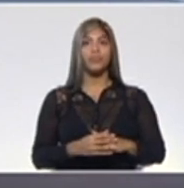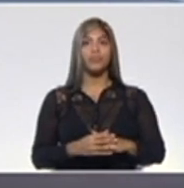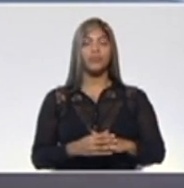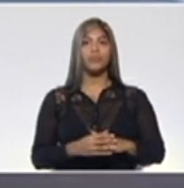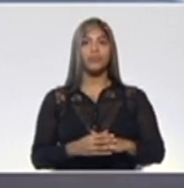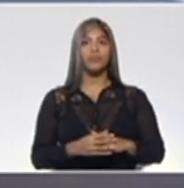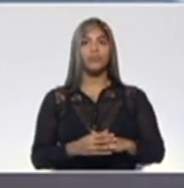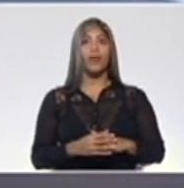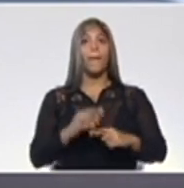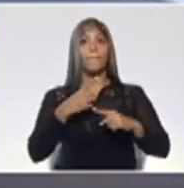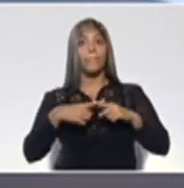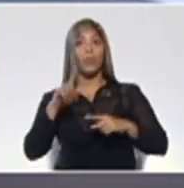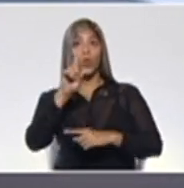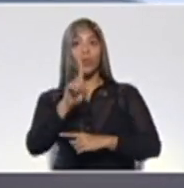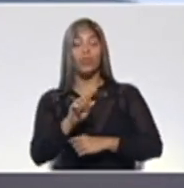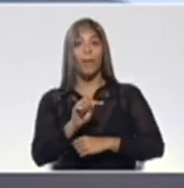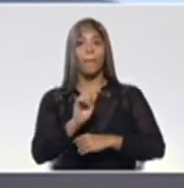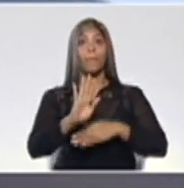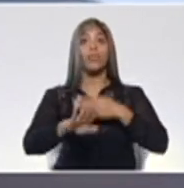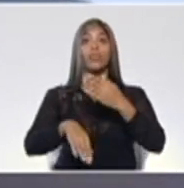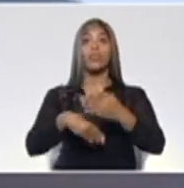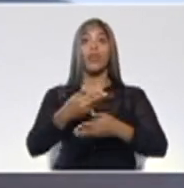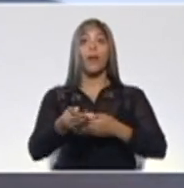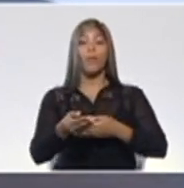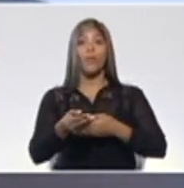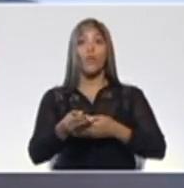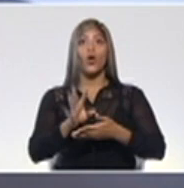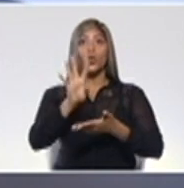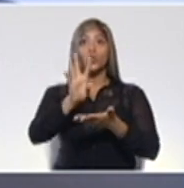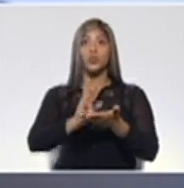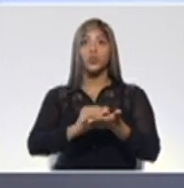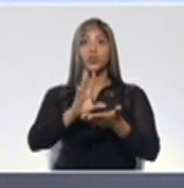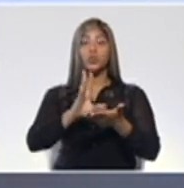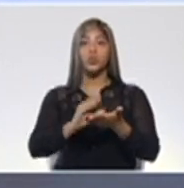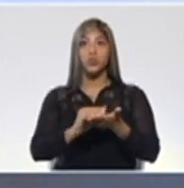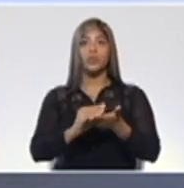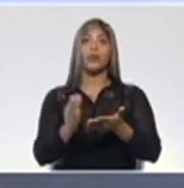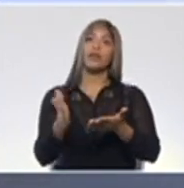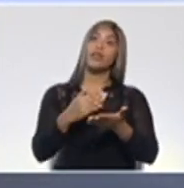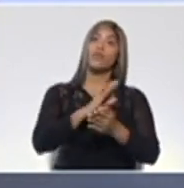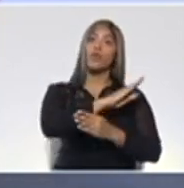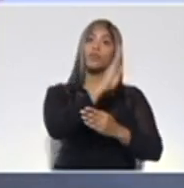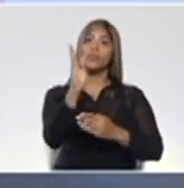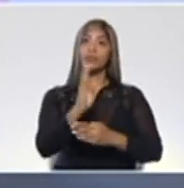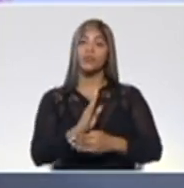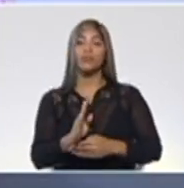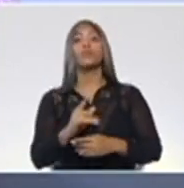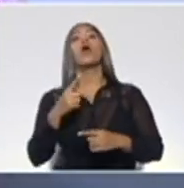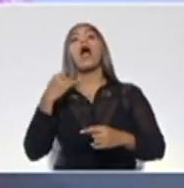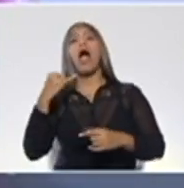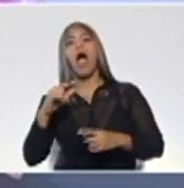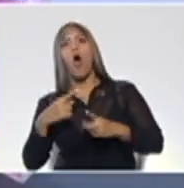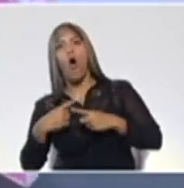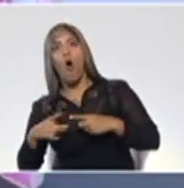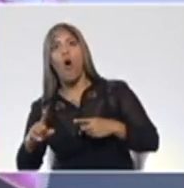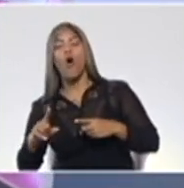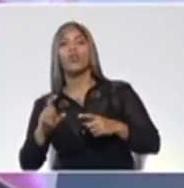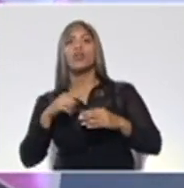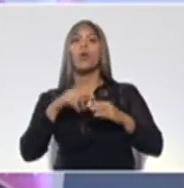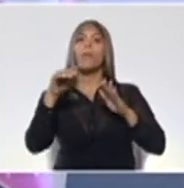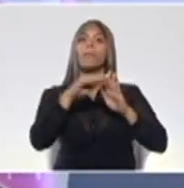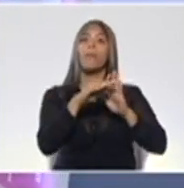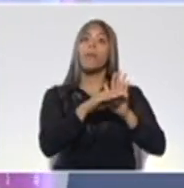me.gov.be. Pero además, luego de descargar allí la colección Bicentenario, pueden descargar la guía pedagógica que tenemos